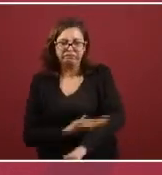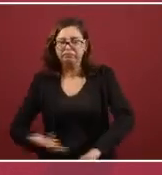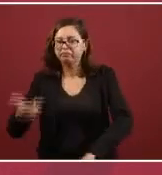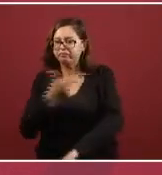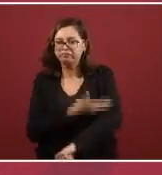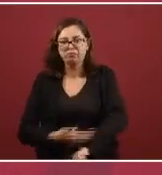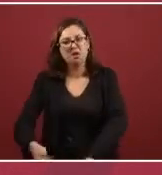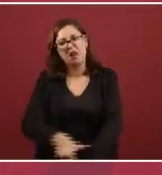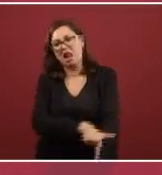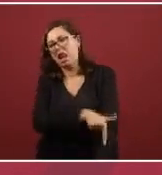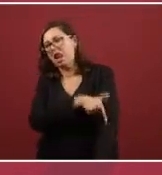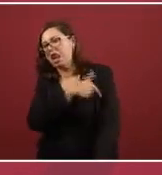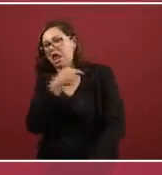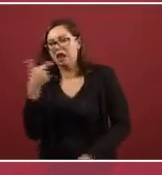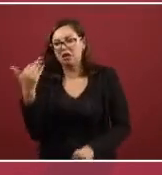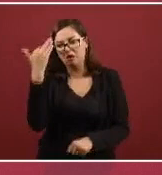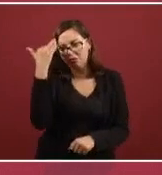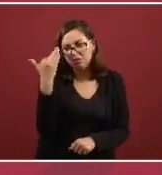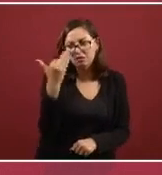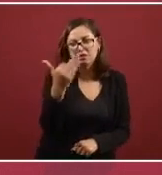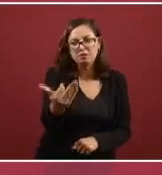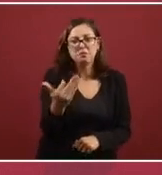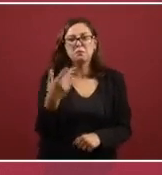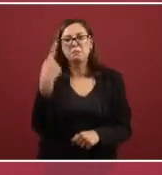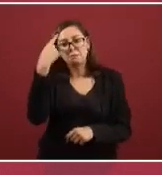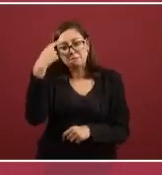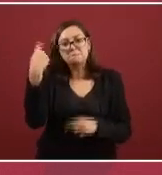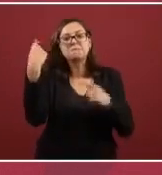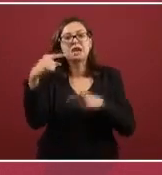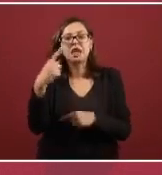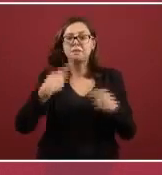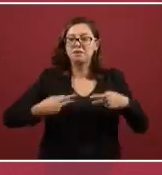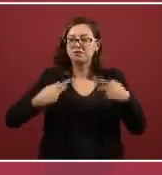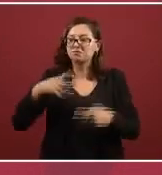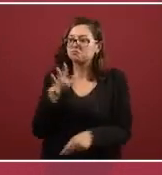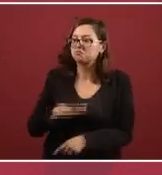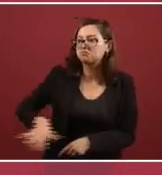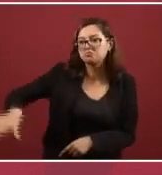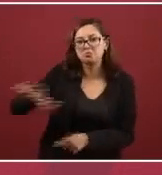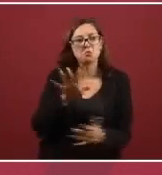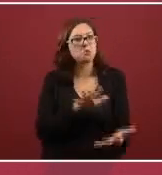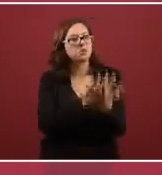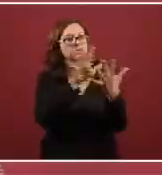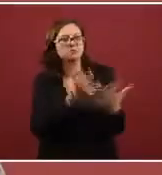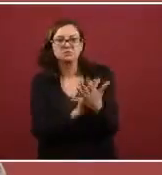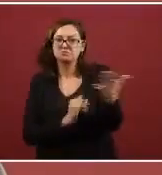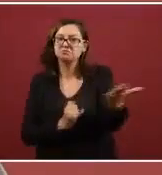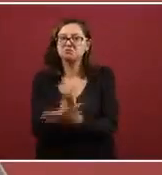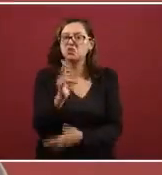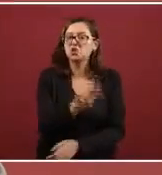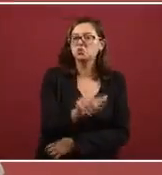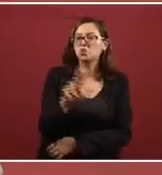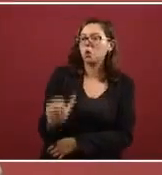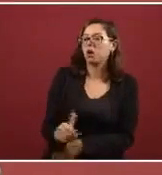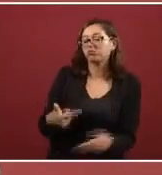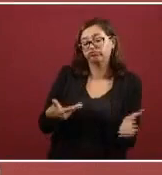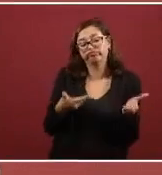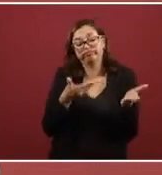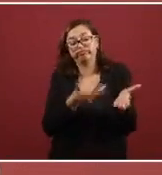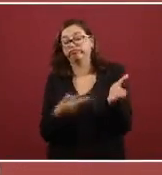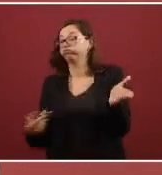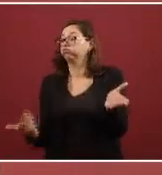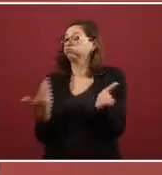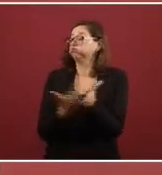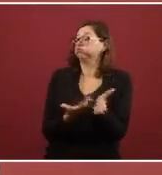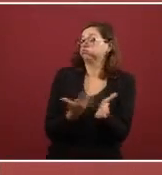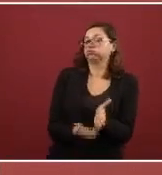candados para que nunca realmente los ciudadanos puedan decidir o llevar a la práctica